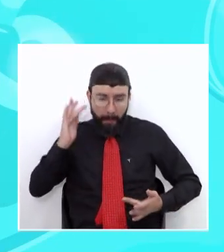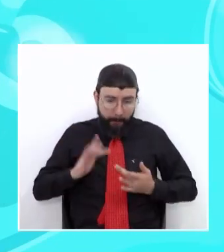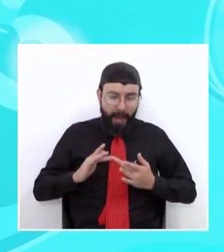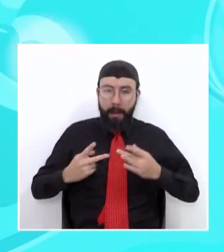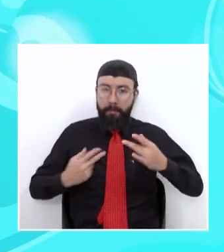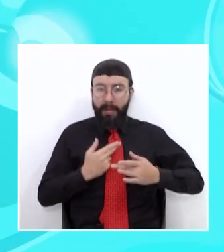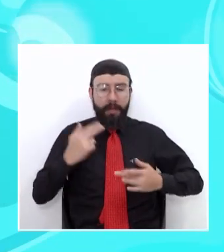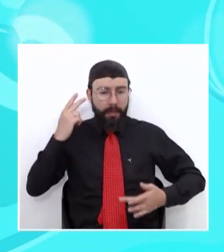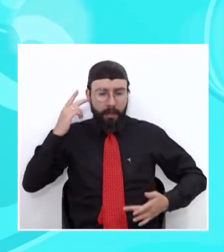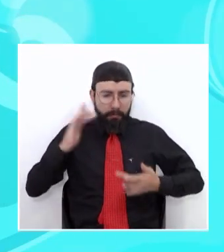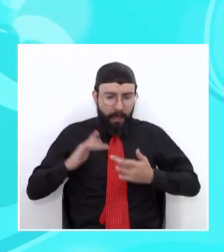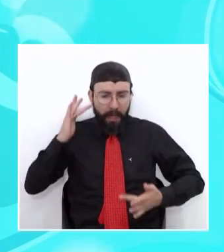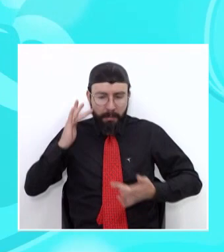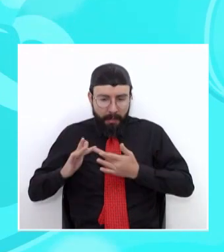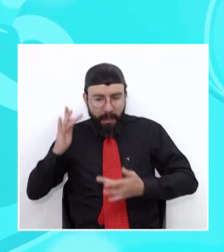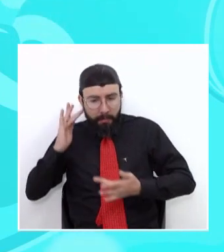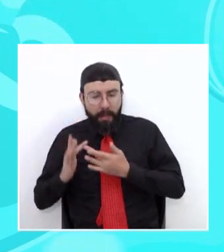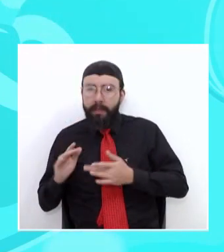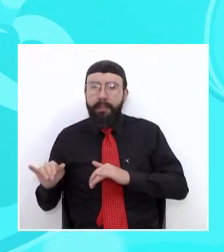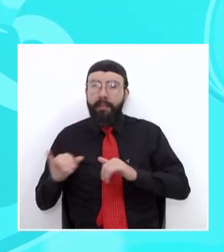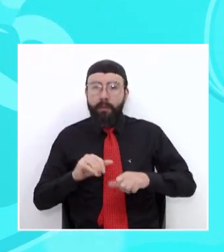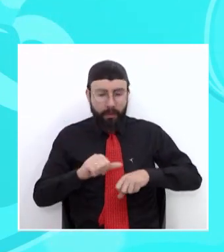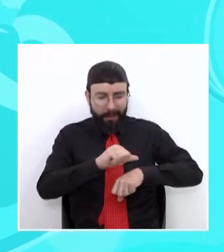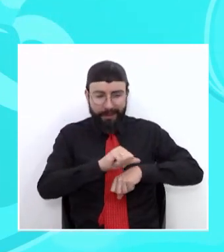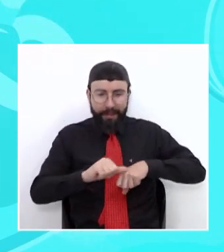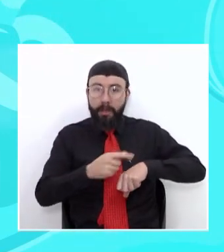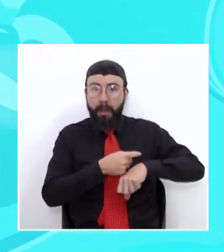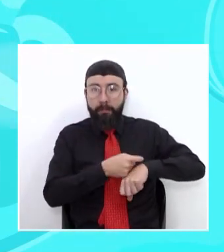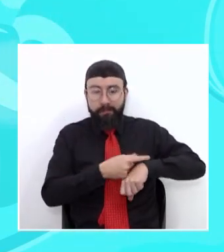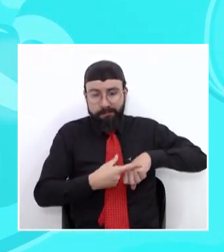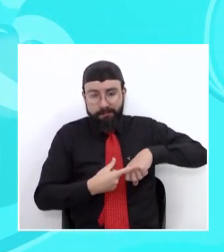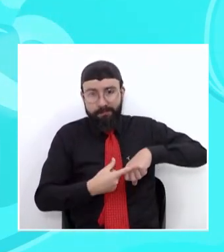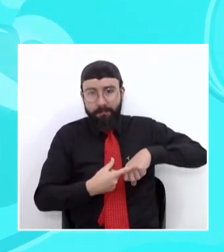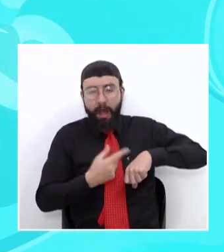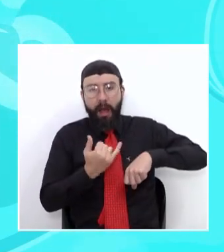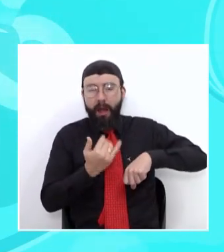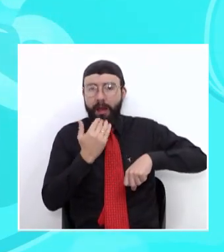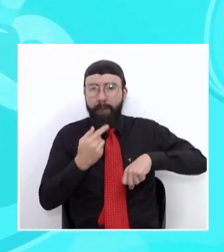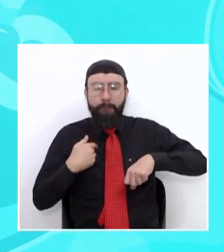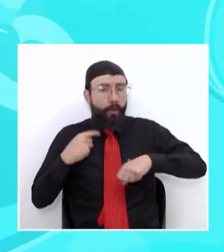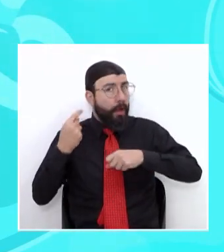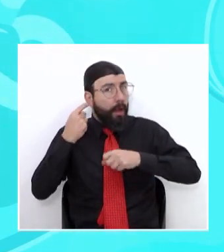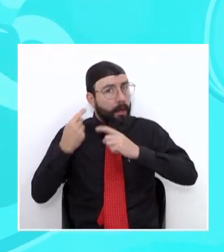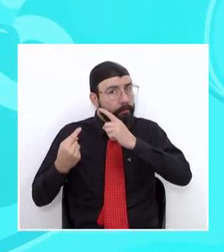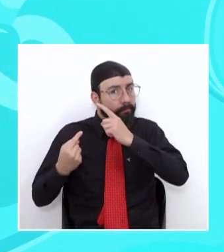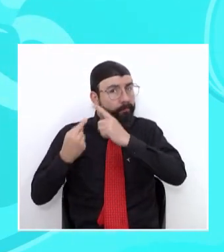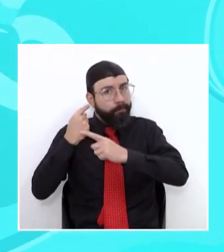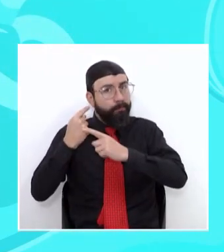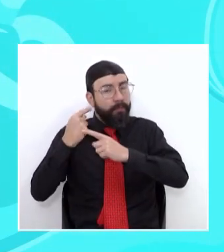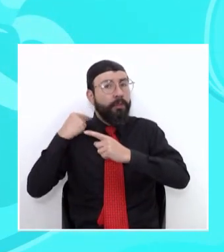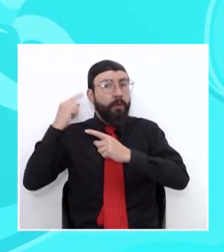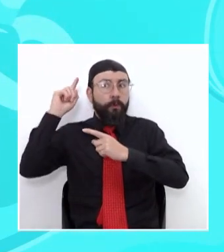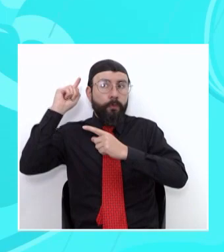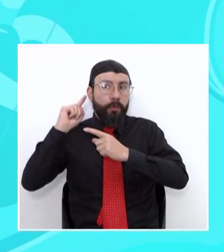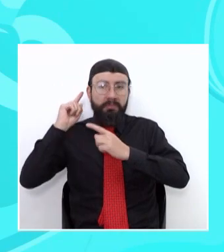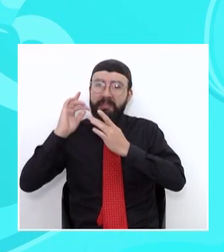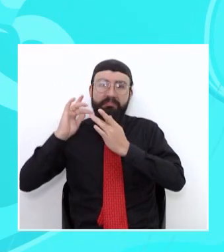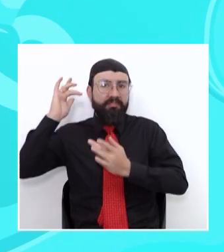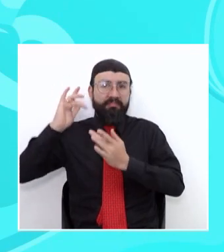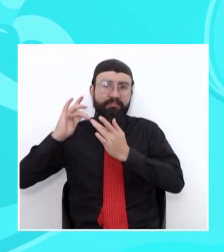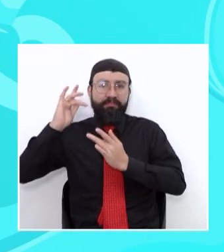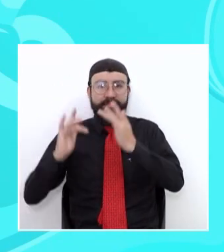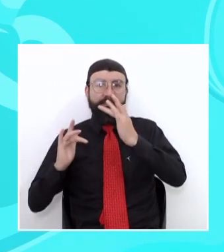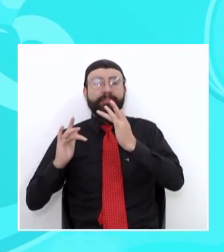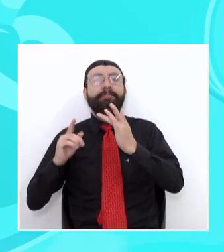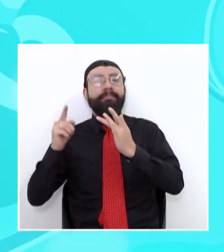campos interferentes son las cicatrices. El hecho de que yo haga una perforación en la oreja, estoy haciendo una cicatriz, entonces eso ya